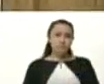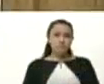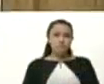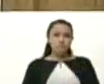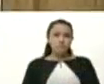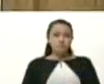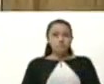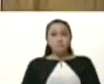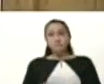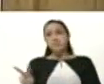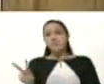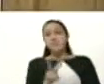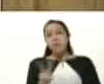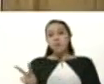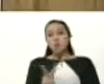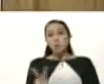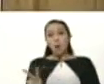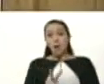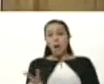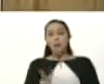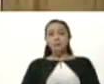República Bolivariana de Venezuela,